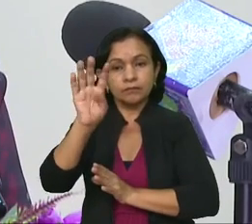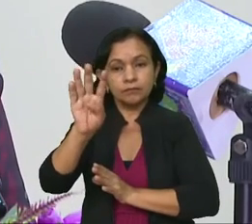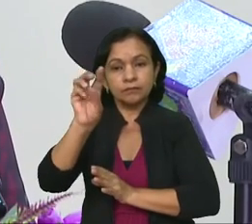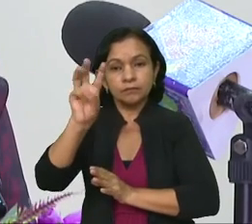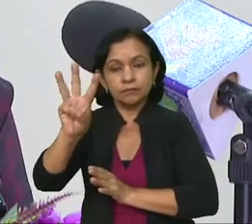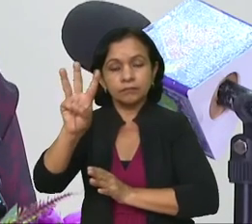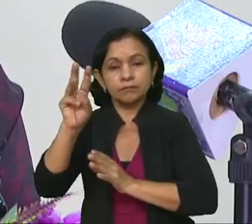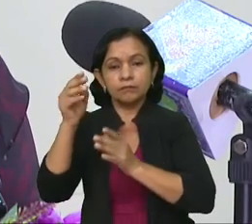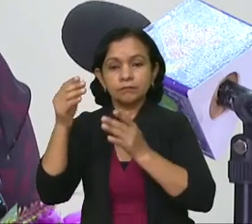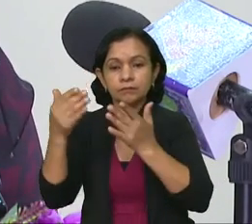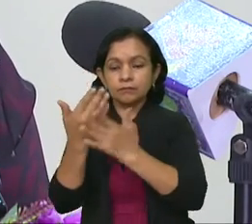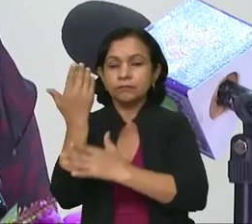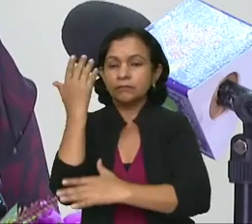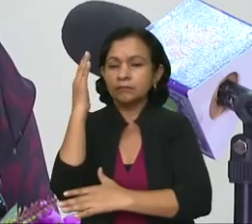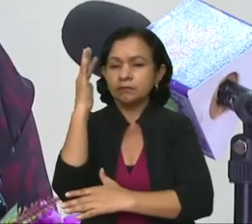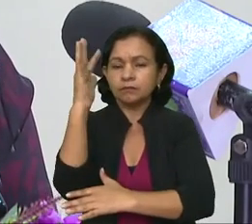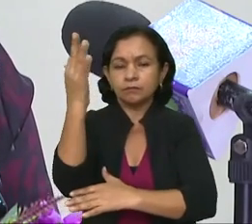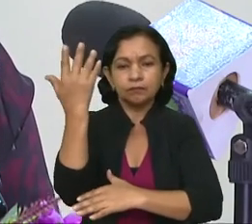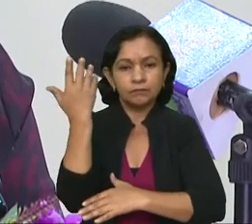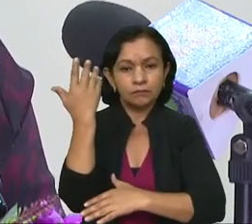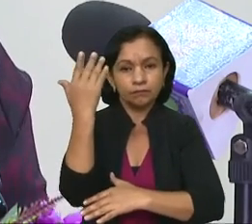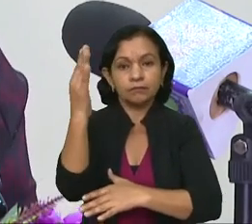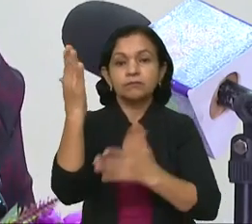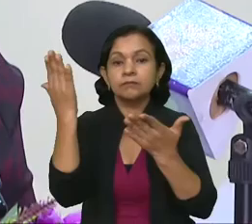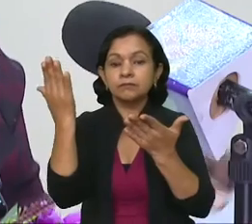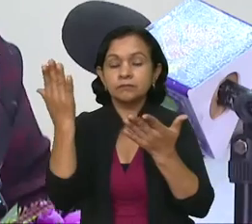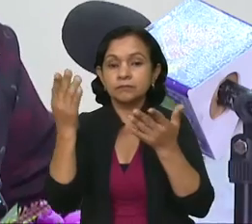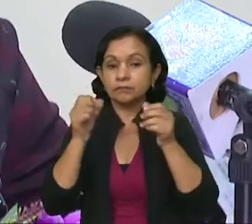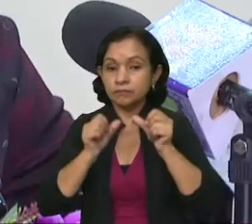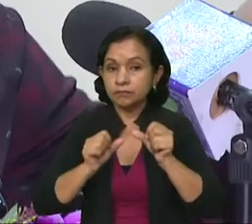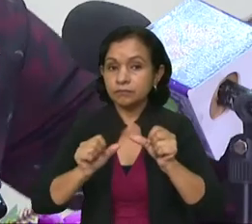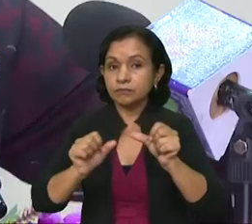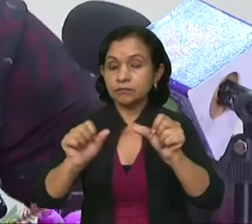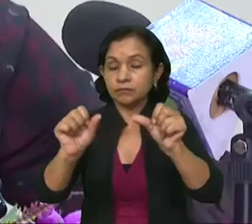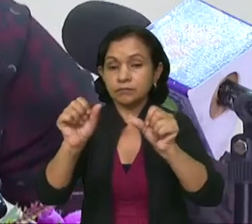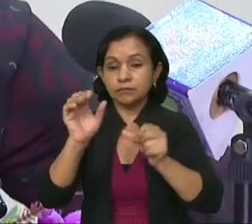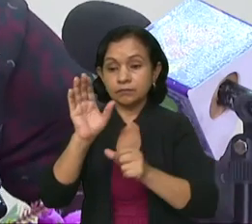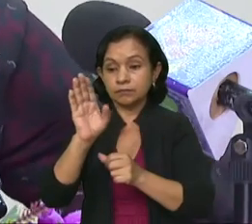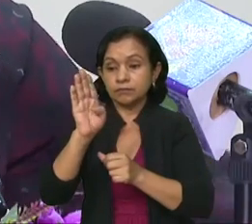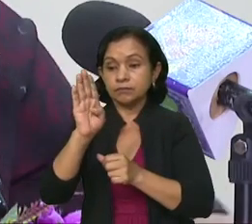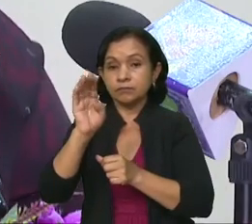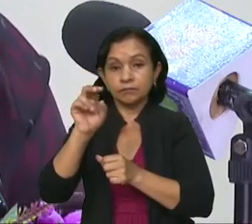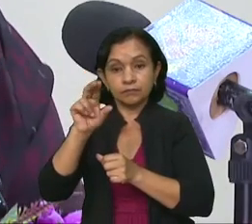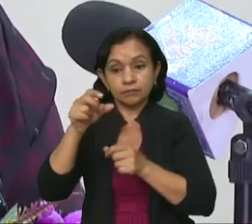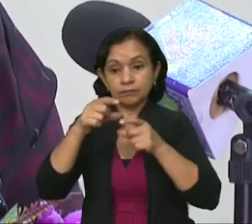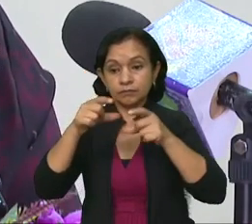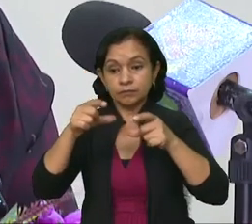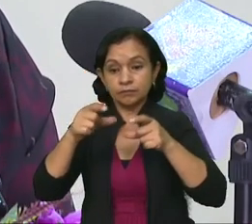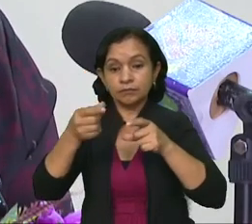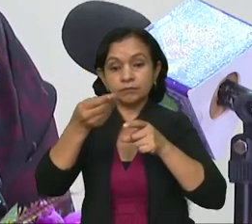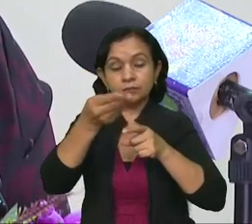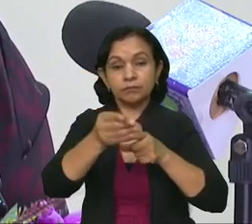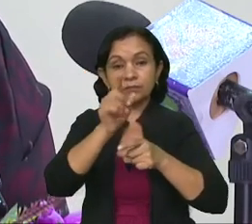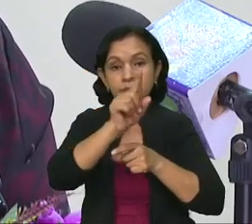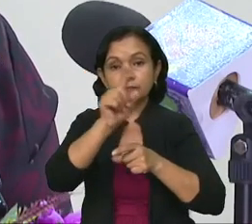1.341.643 árboles forestales. También avanzamos con nuestro bono forestal. A la fecha llevamos